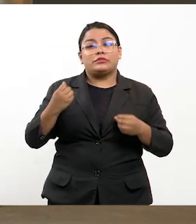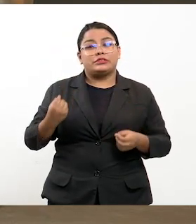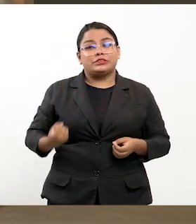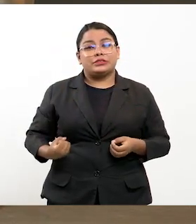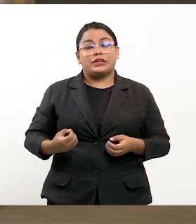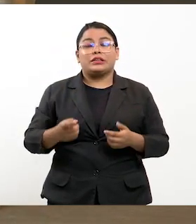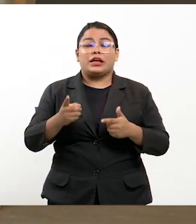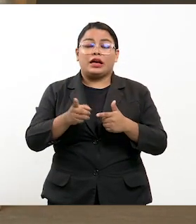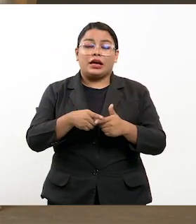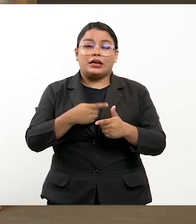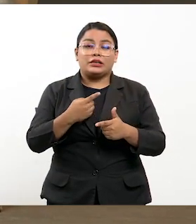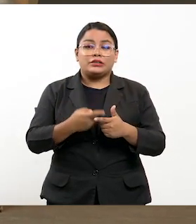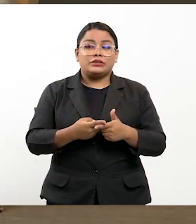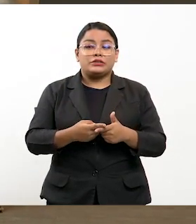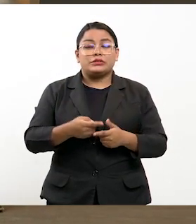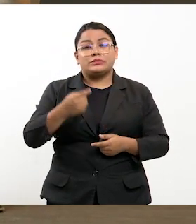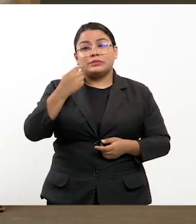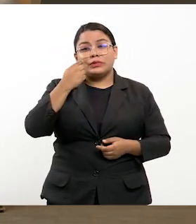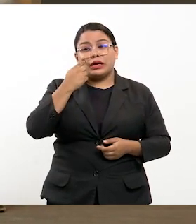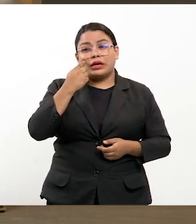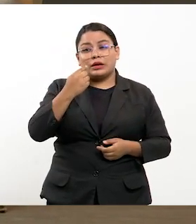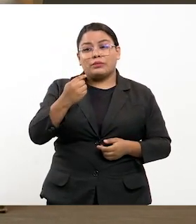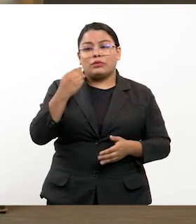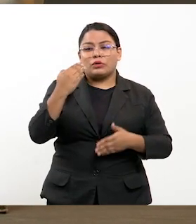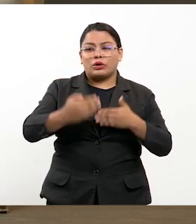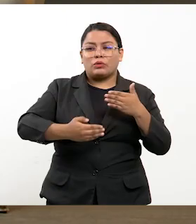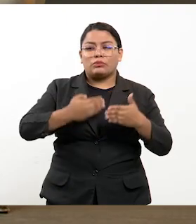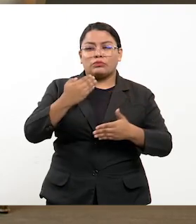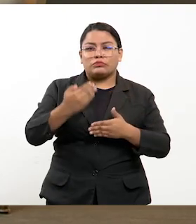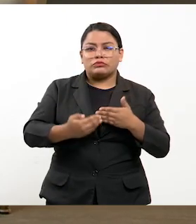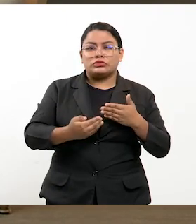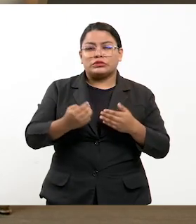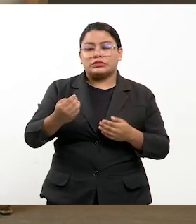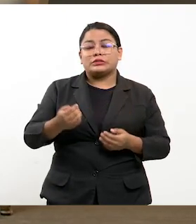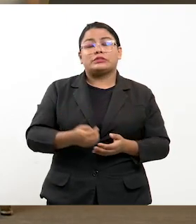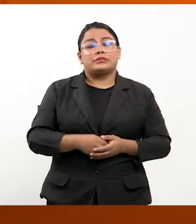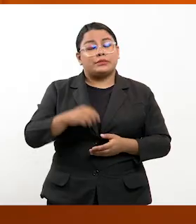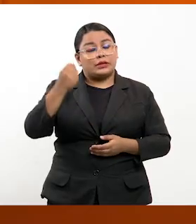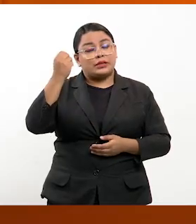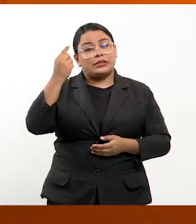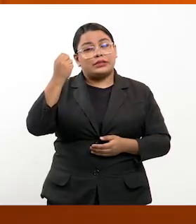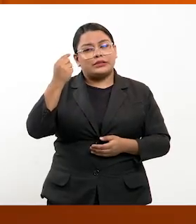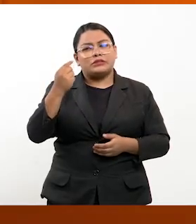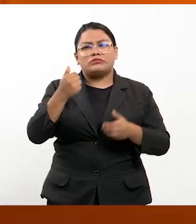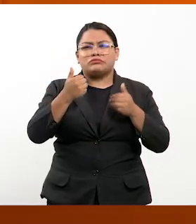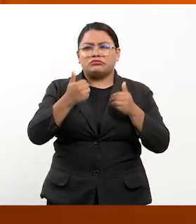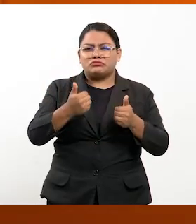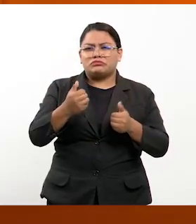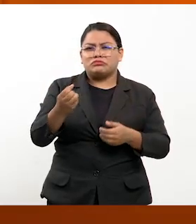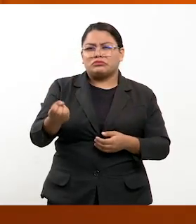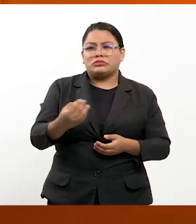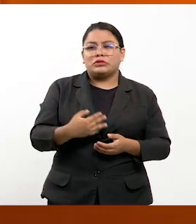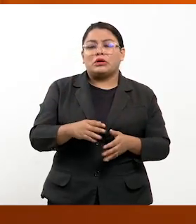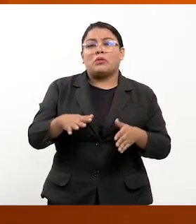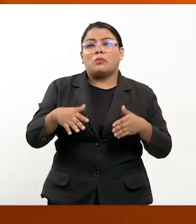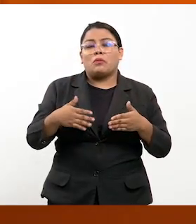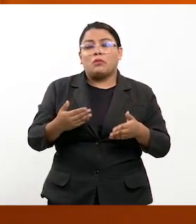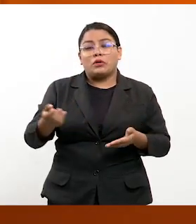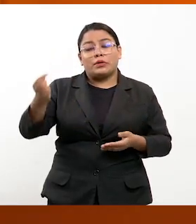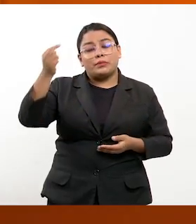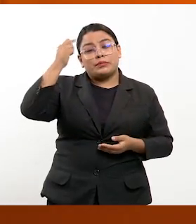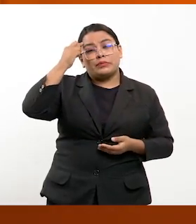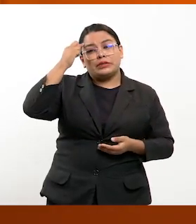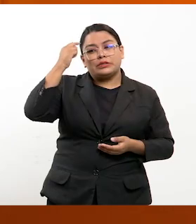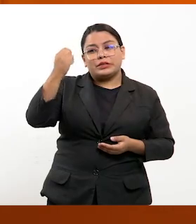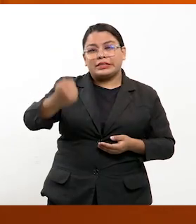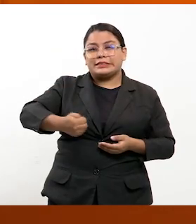estudiantes. Por tanto, nos encontramos ante un proceso sumamente reflexivo. Qué bueno que lo menciona Marlene, puesto que considero